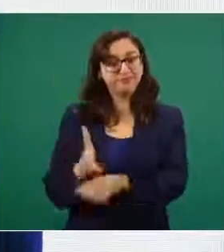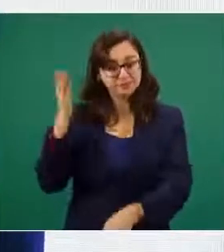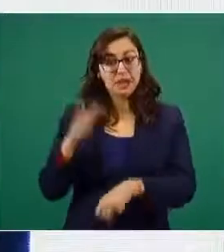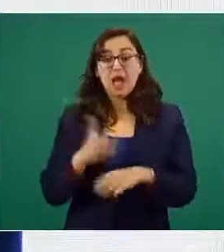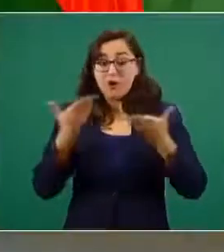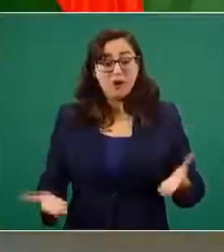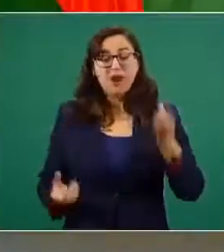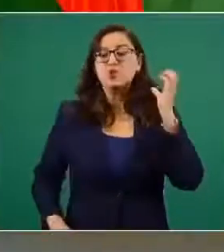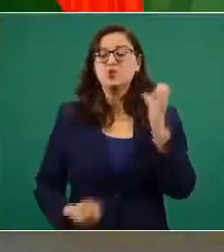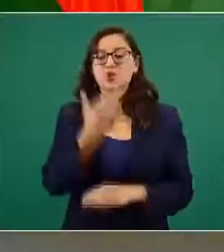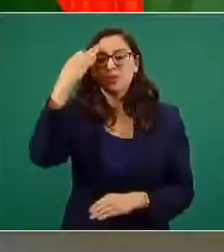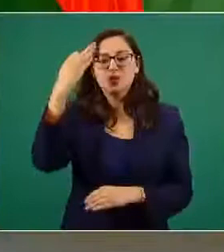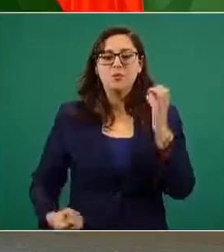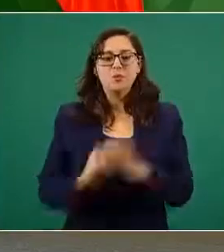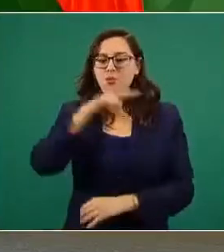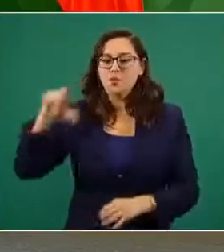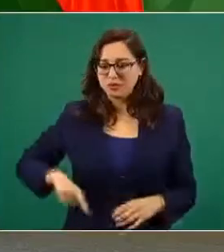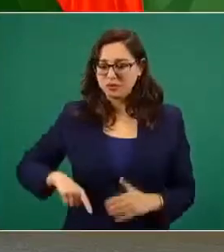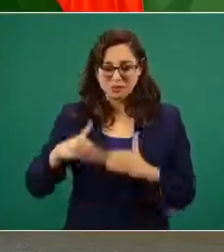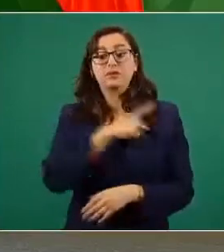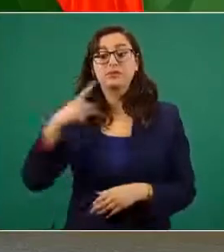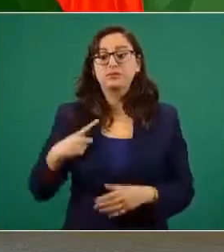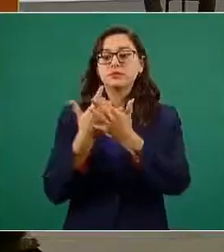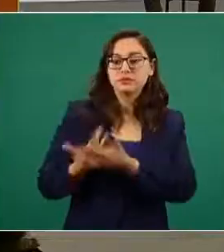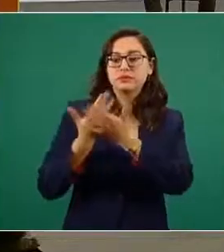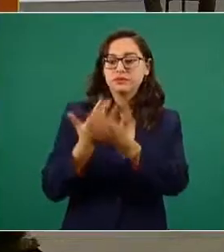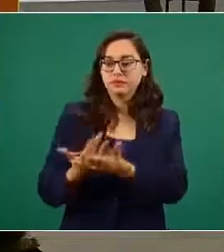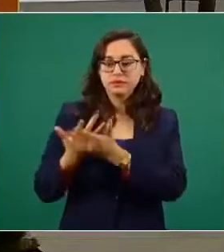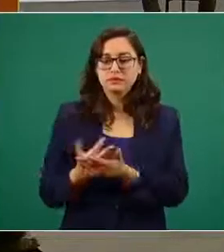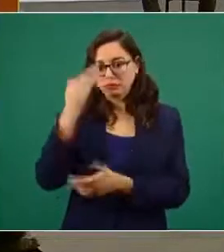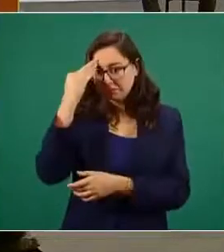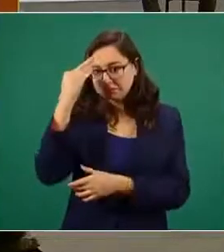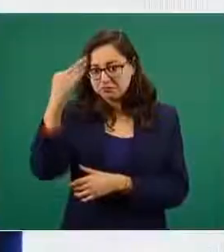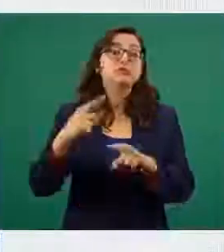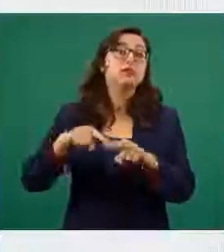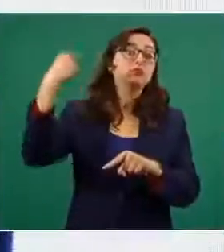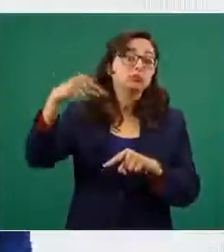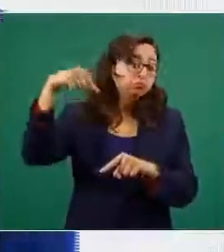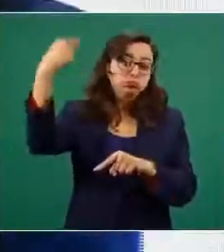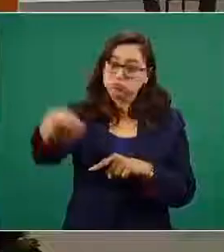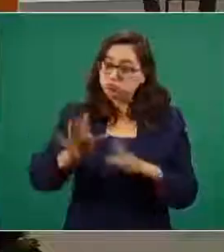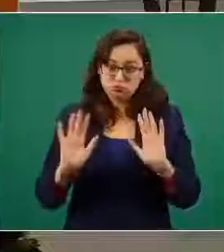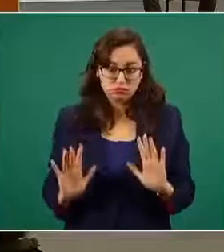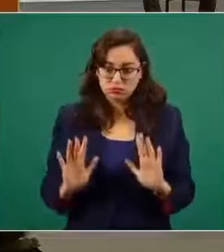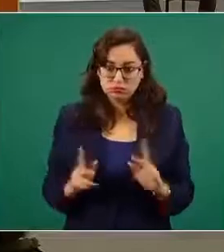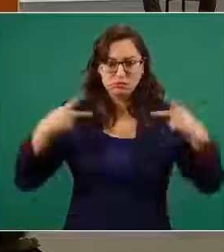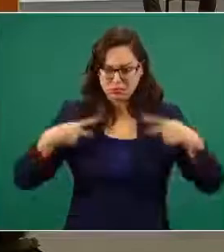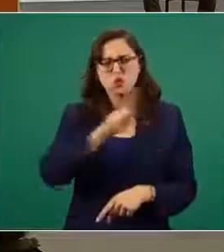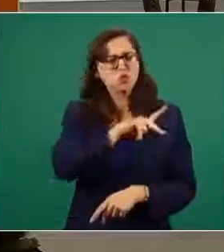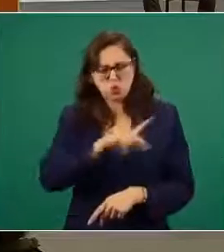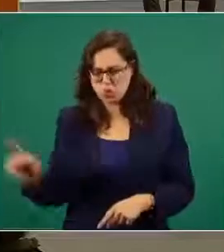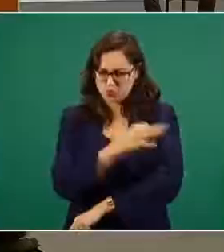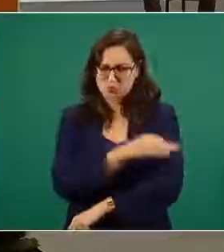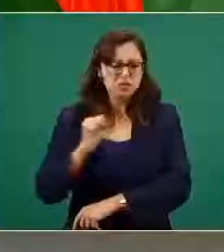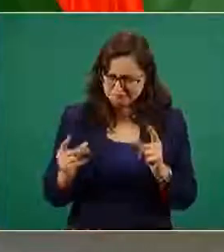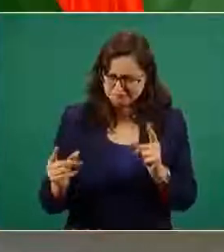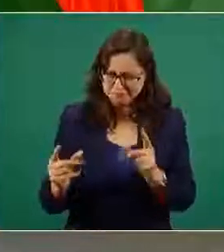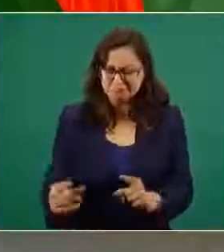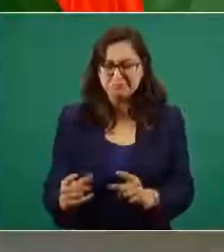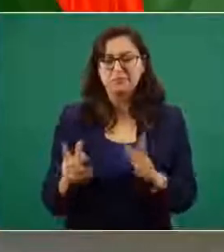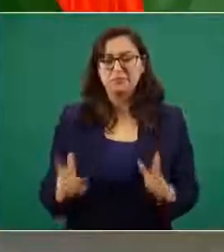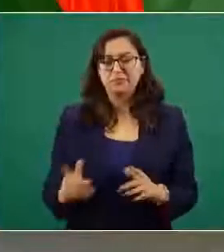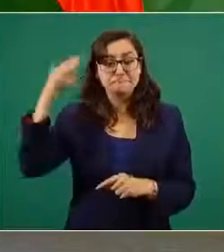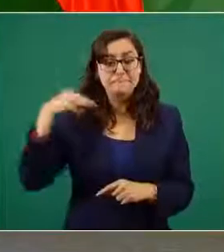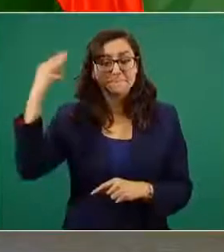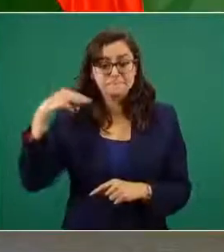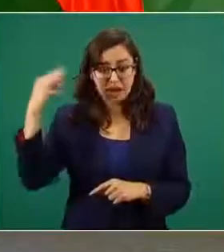son otros tiempos, tenemos que esperar, como aquí lo mencionó el doctor Hugo López-Gatell, cuando nos toque, y a todos nos va a tocar y nos vamos a apurar para que antes de